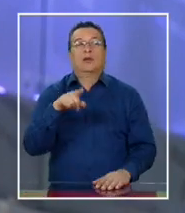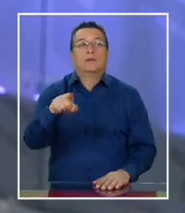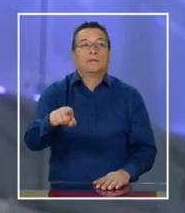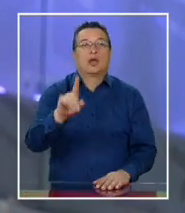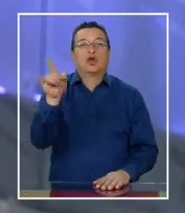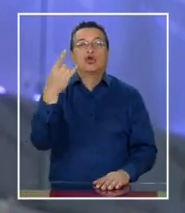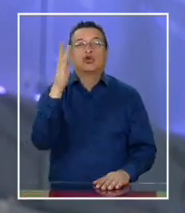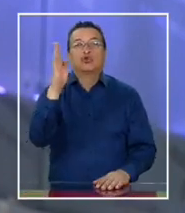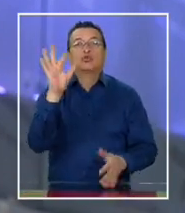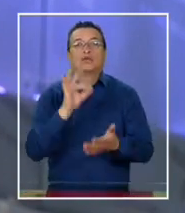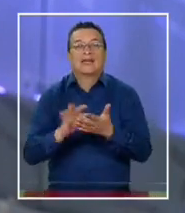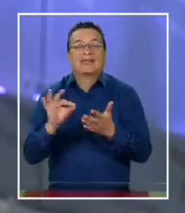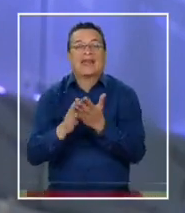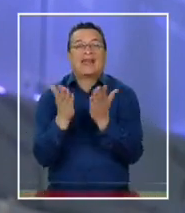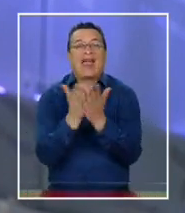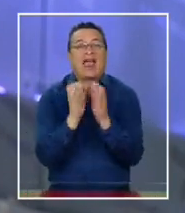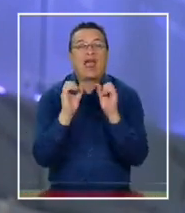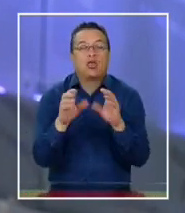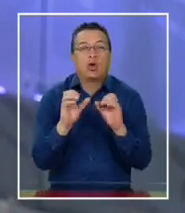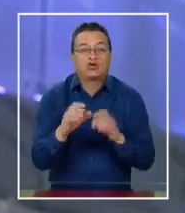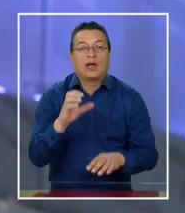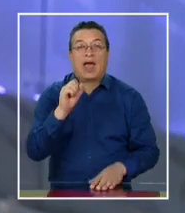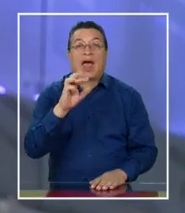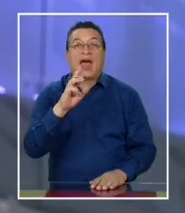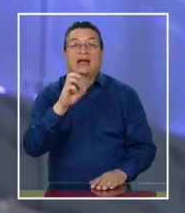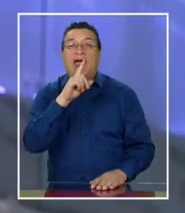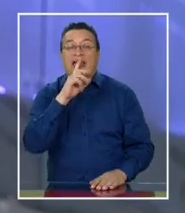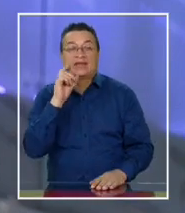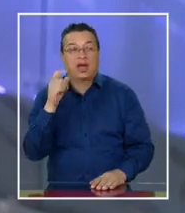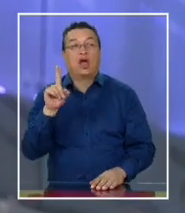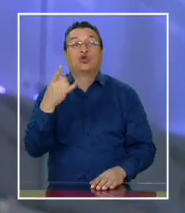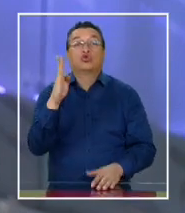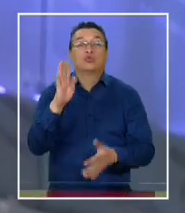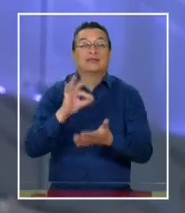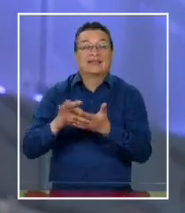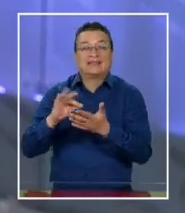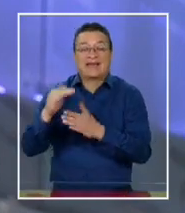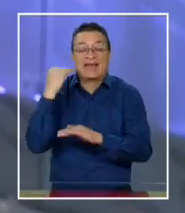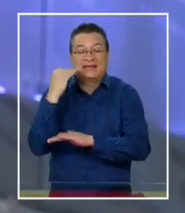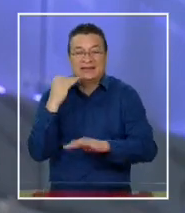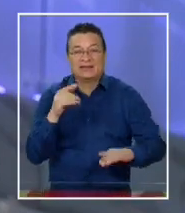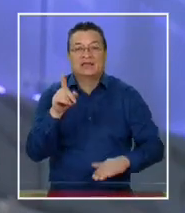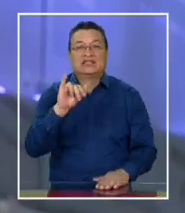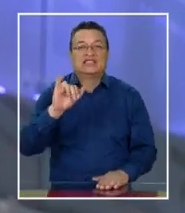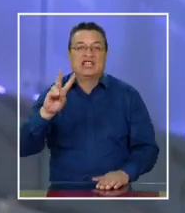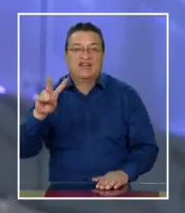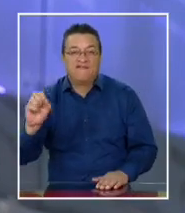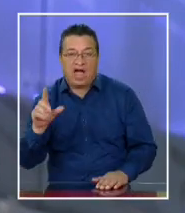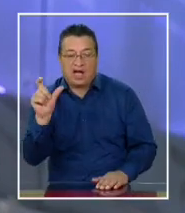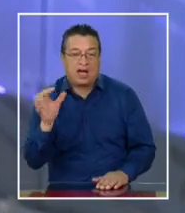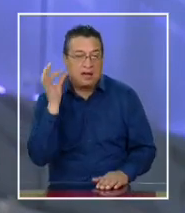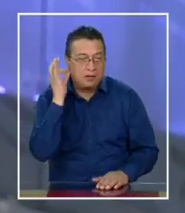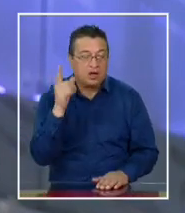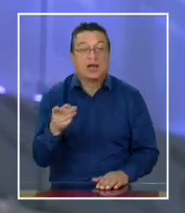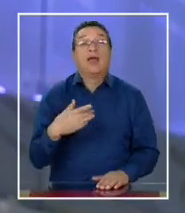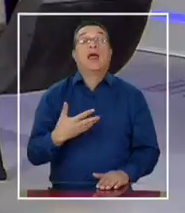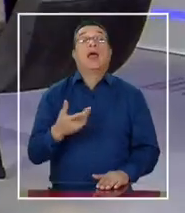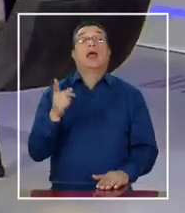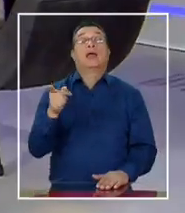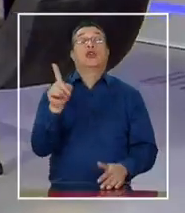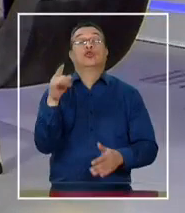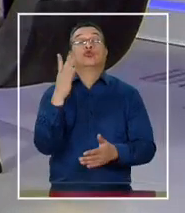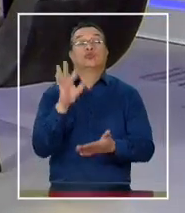tiene la subsecretaría de Educación Alejandra ratia el perfil que tiene la subsecretaria de la niñez Verónica Silva la el perfil que tiene